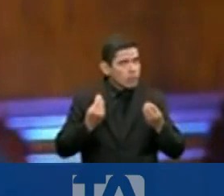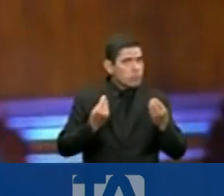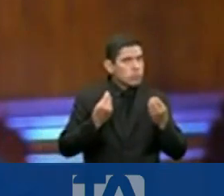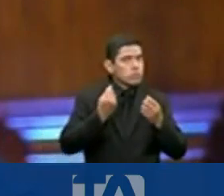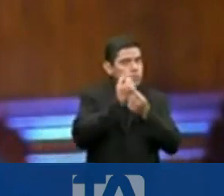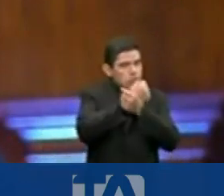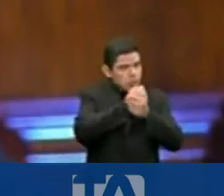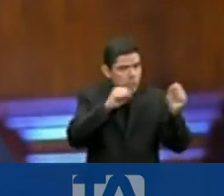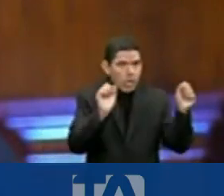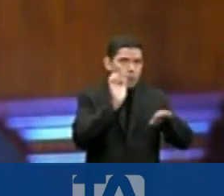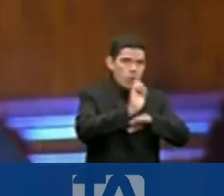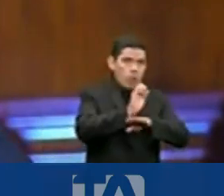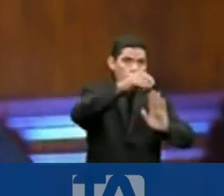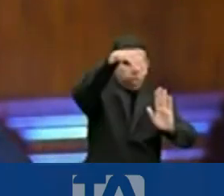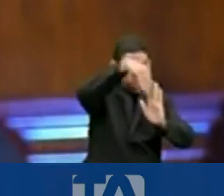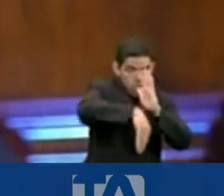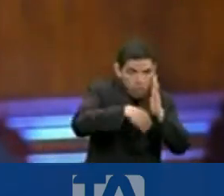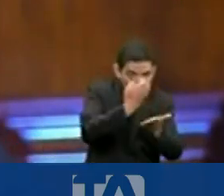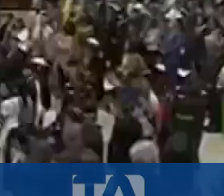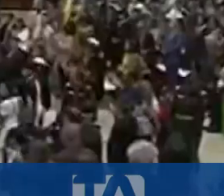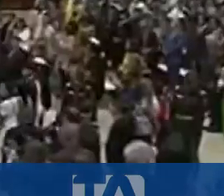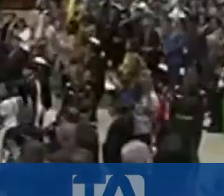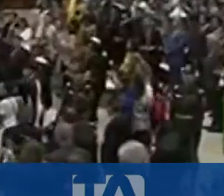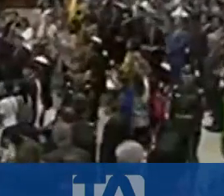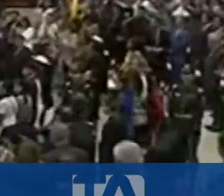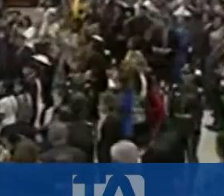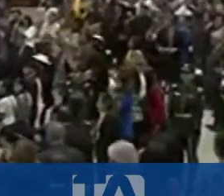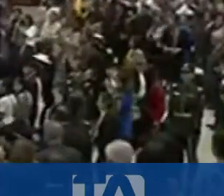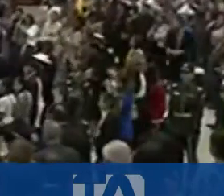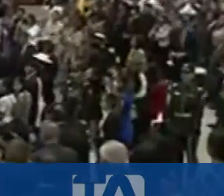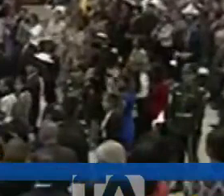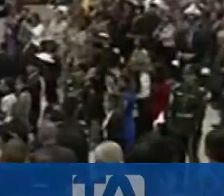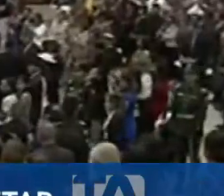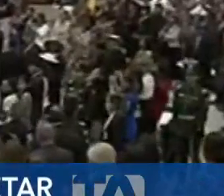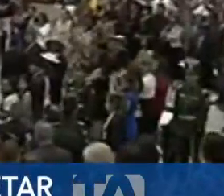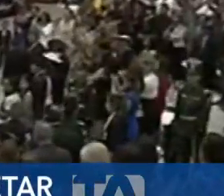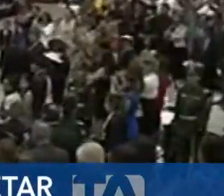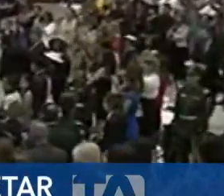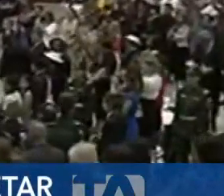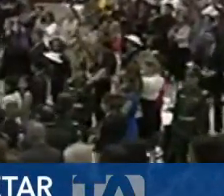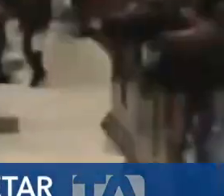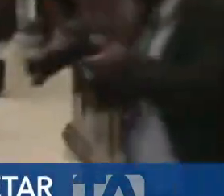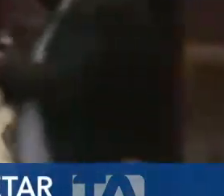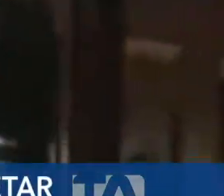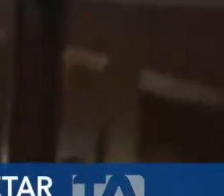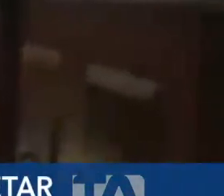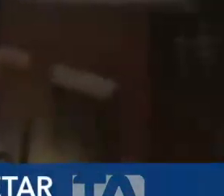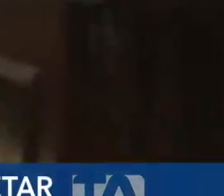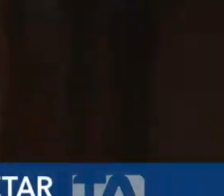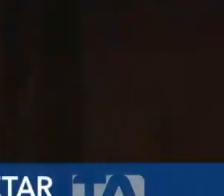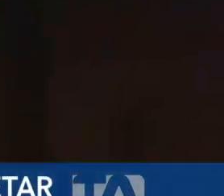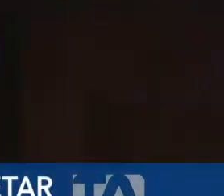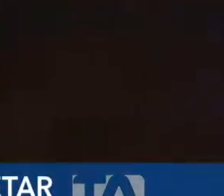al Ecuador del precipicio económico. Pero hay temas que corregir, admitió. Uno de ellos, la